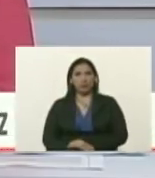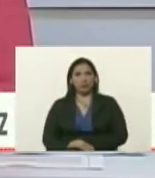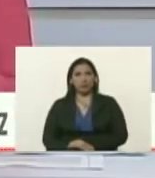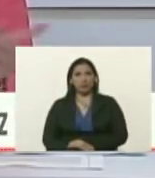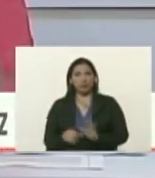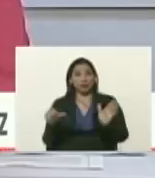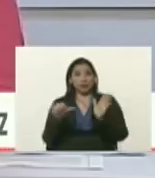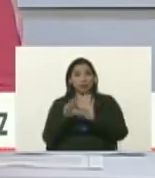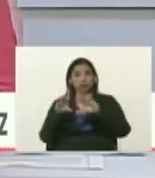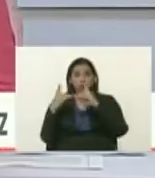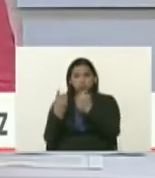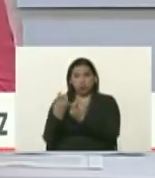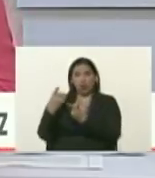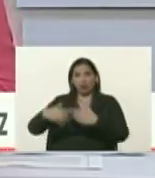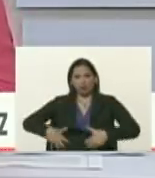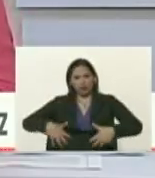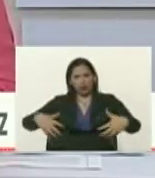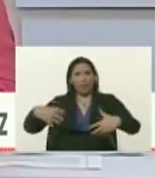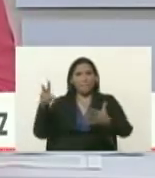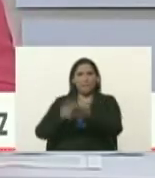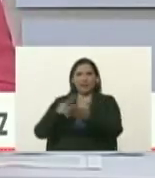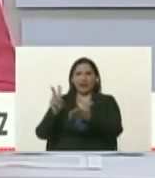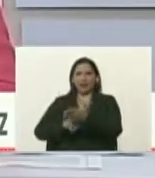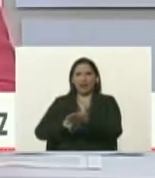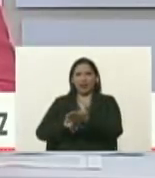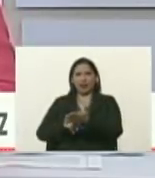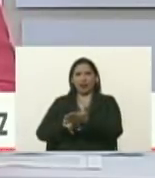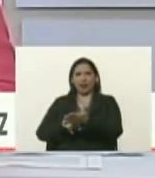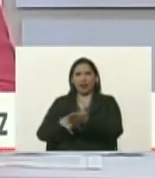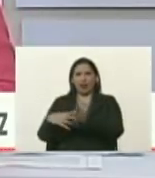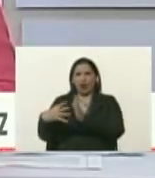donde el Departamento del Tesoro es el verdadero pentágono económico.